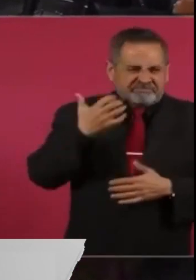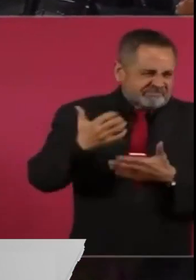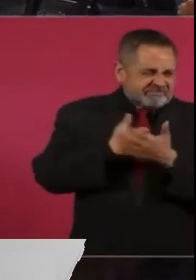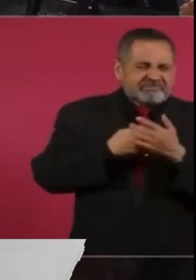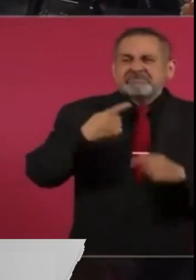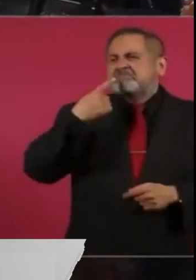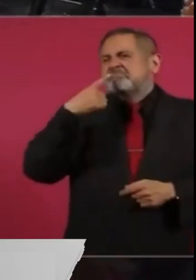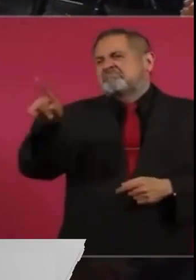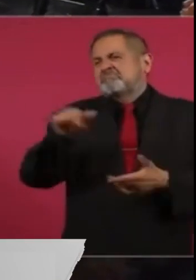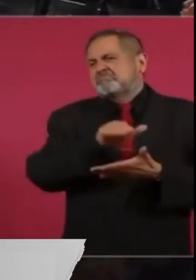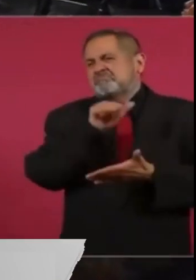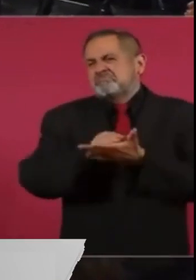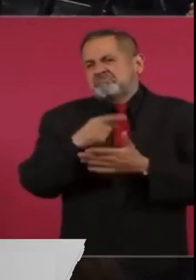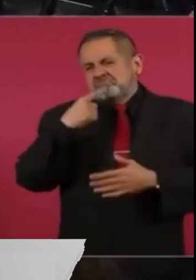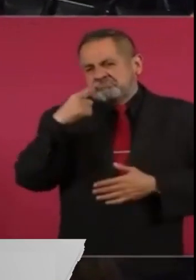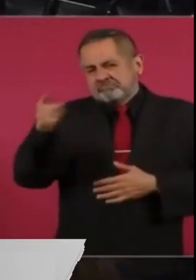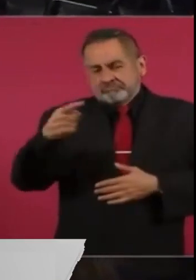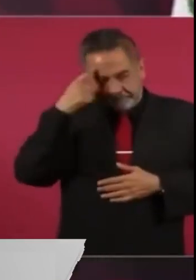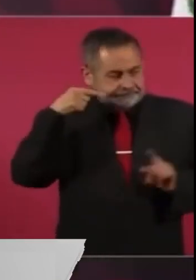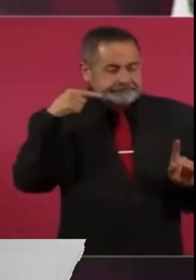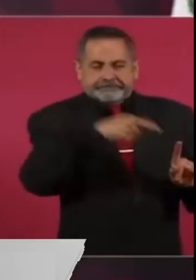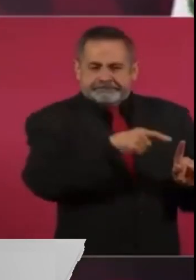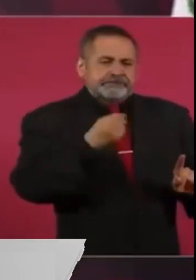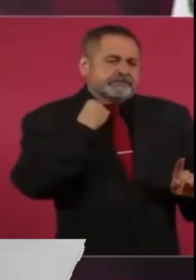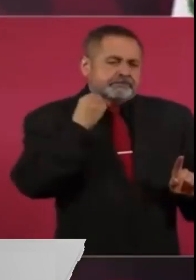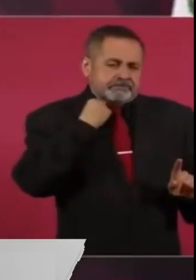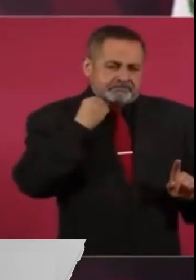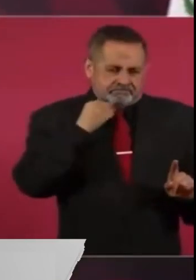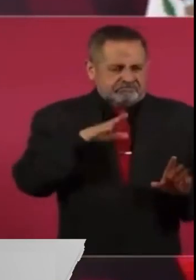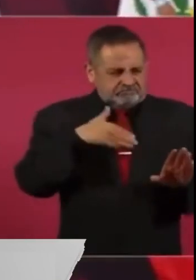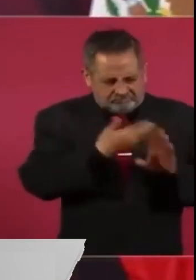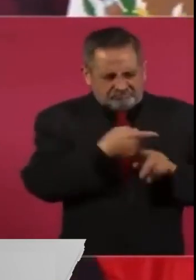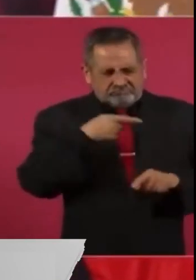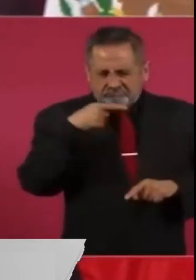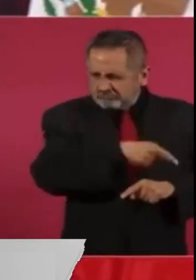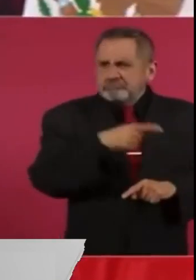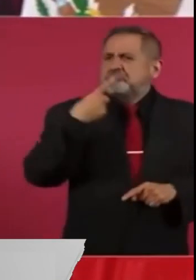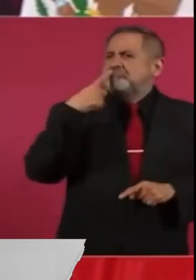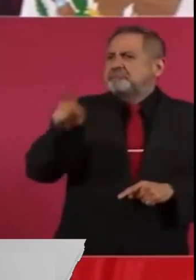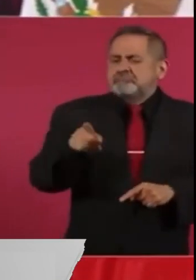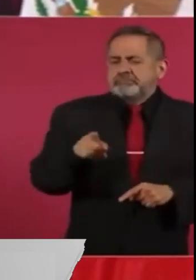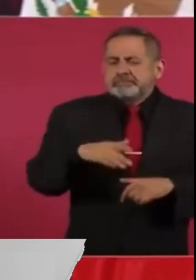denunciarlo al abogado porque